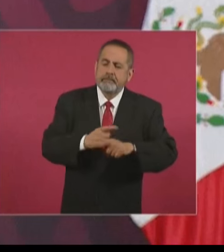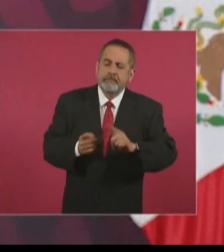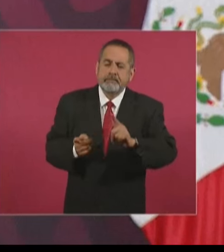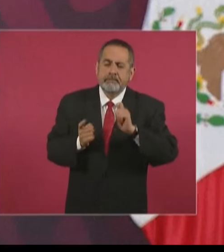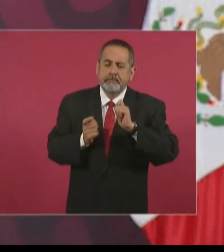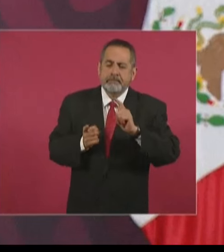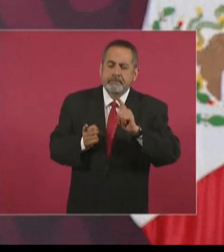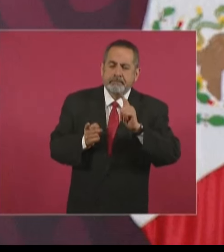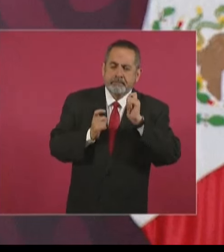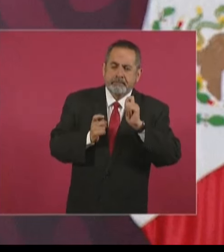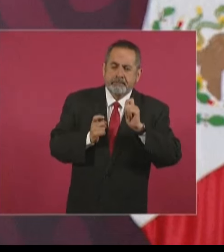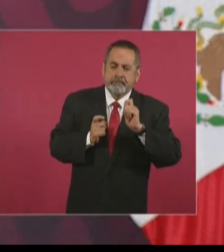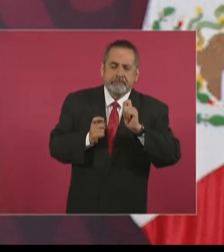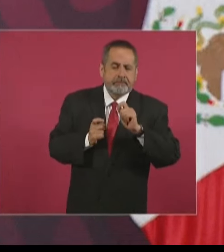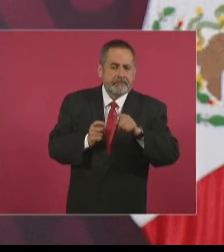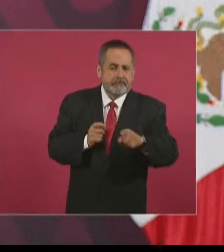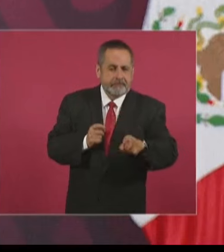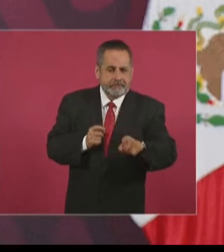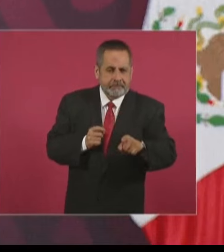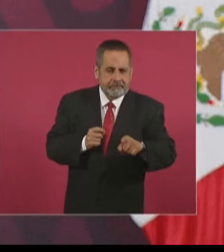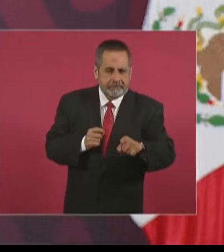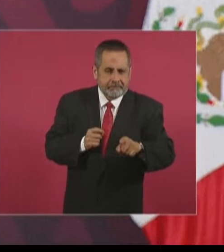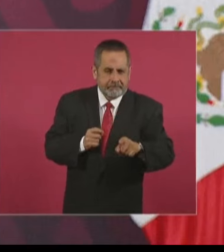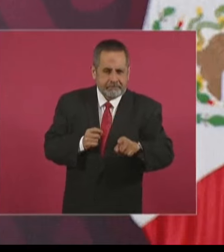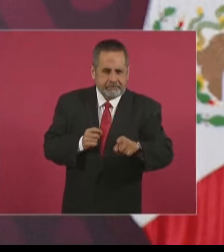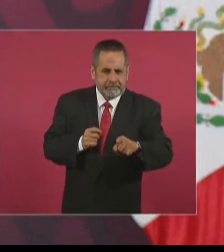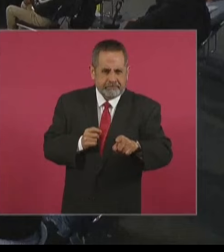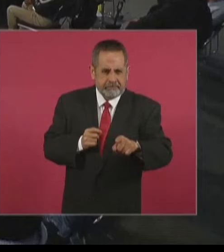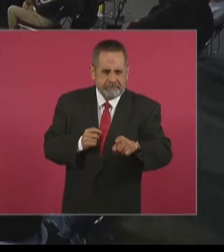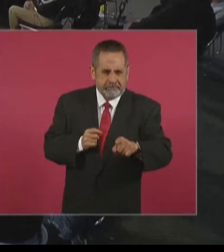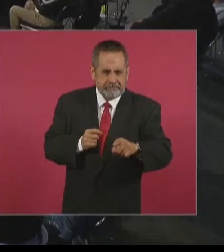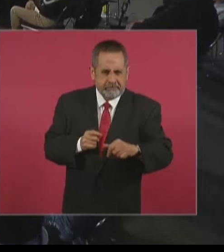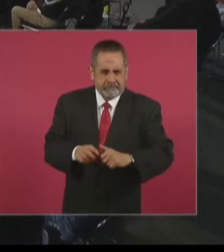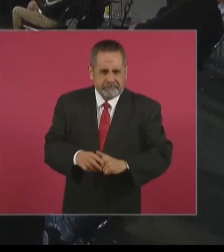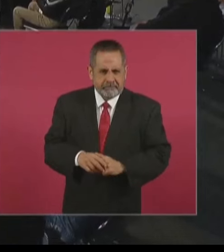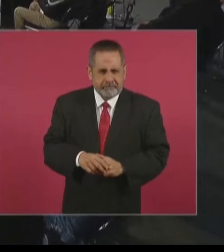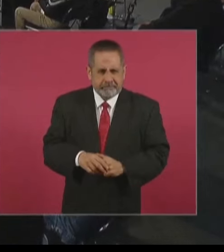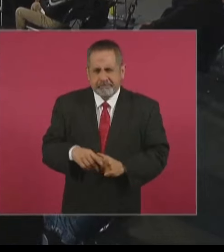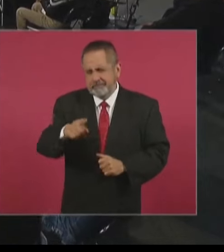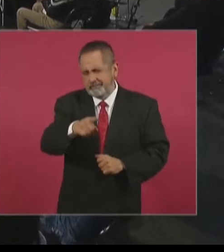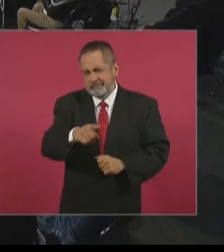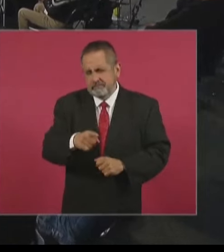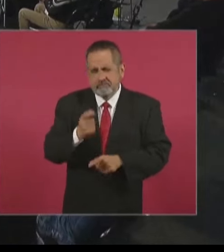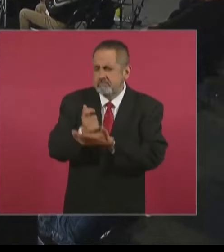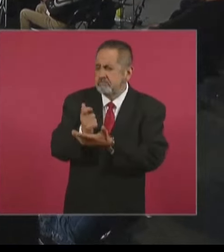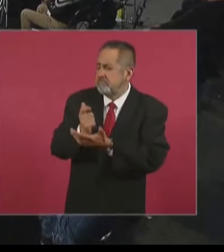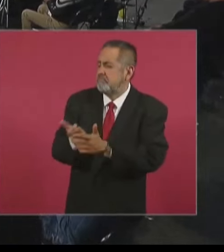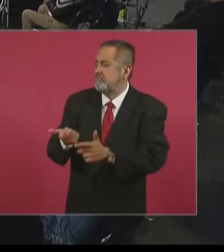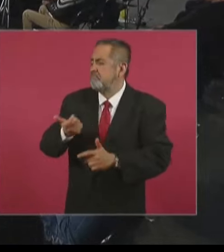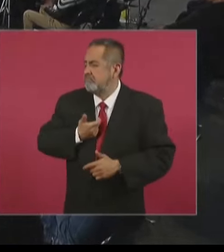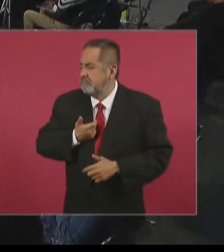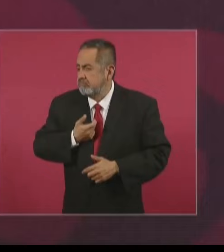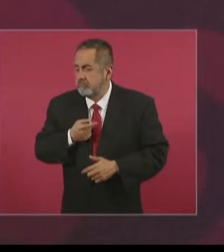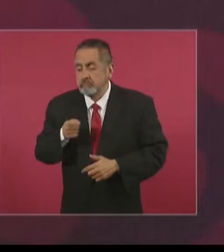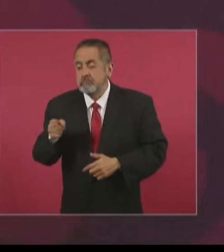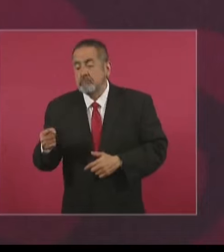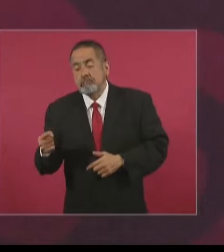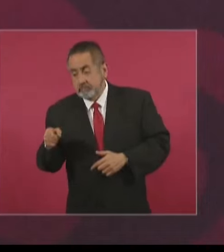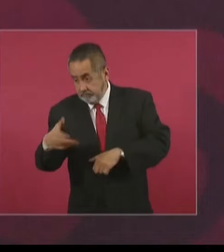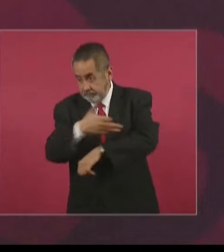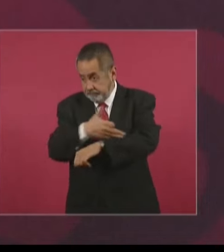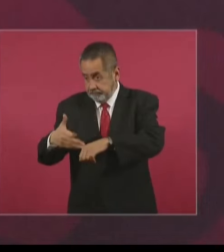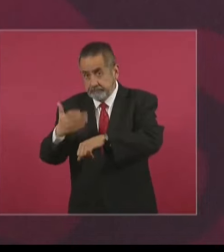de ultraderecha que pudiera tener toda la capacidad, sin que nadie lo detenga, de destruir al país. Las leyes y